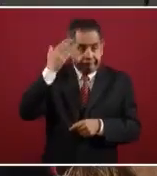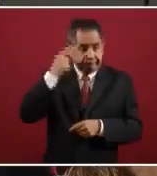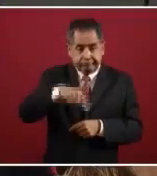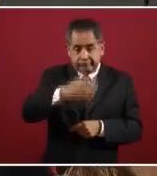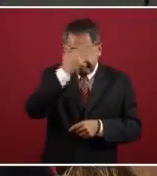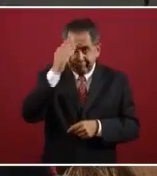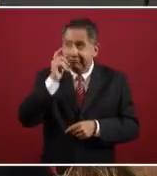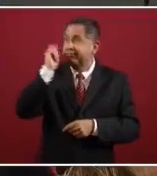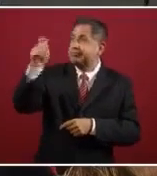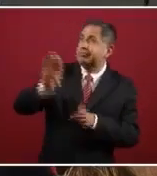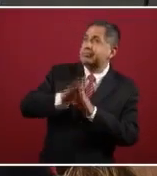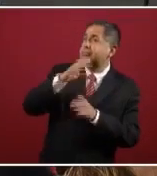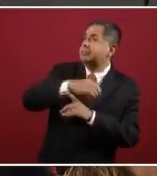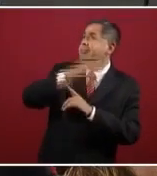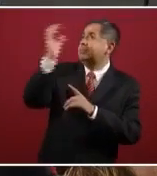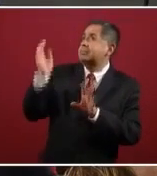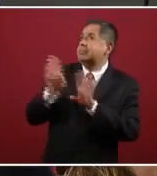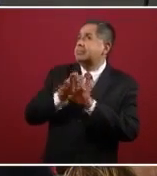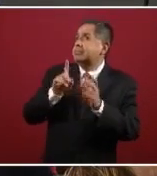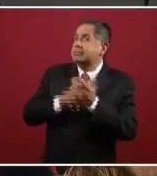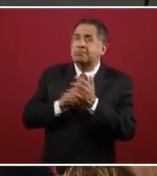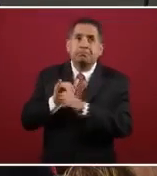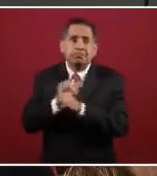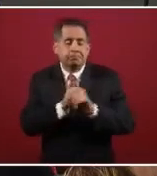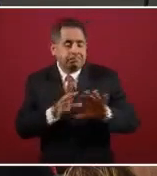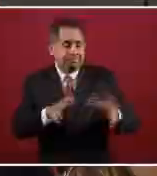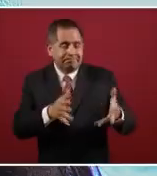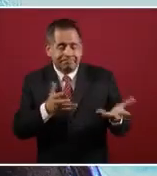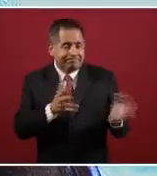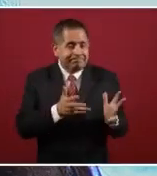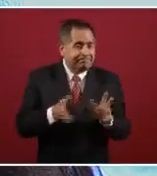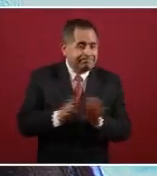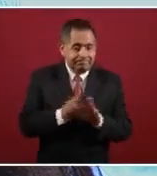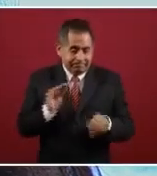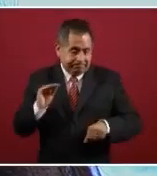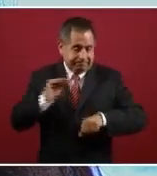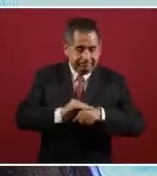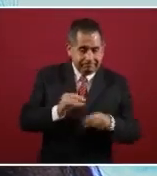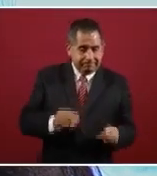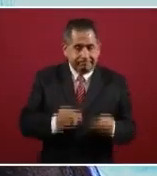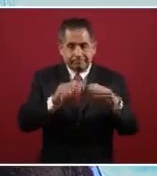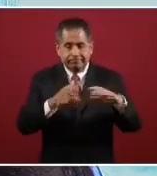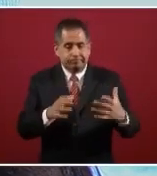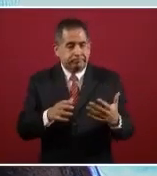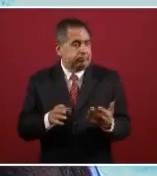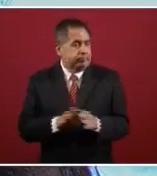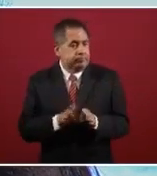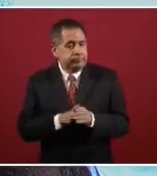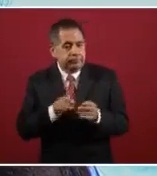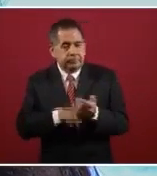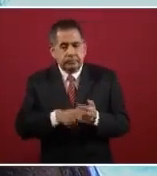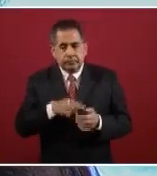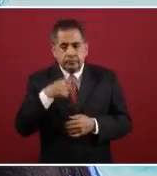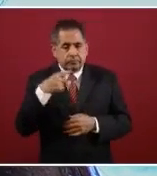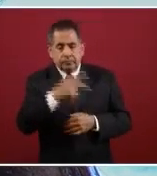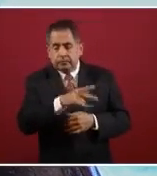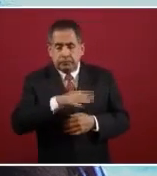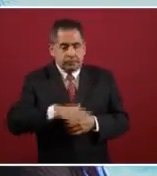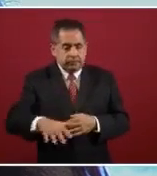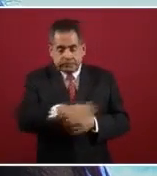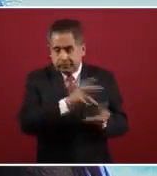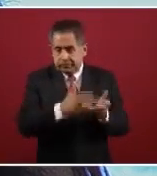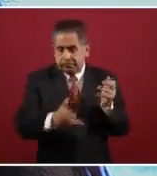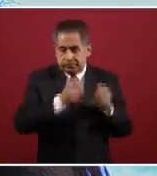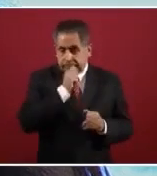clima y de algunos factores que tienen que ver desde el uso de su parte de la parte